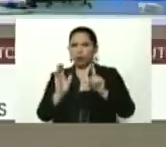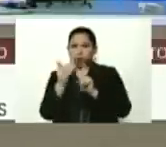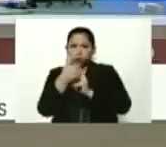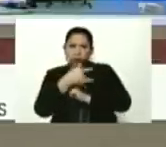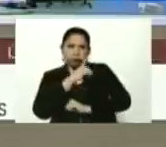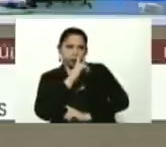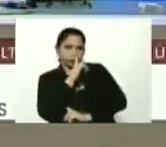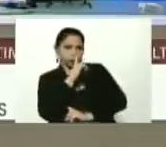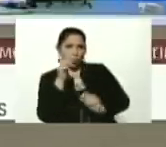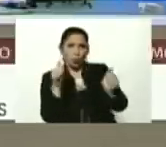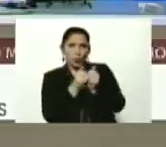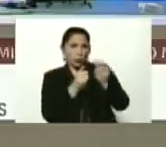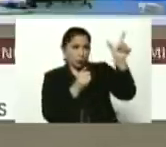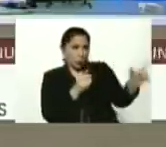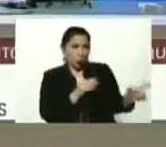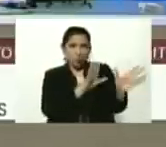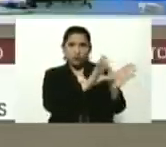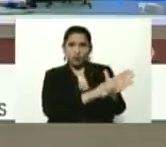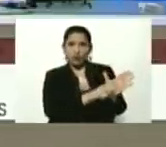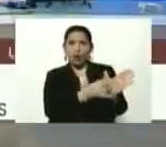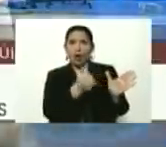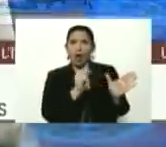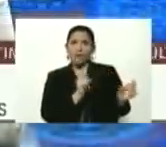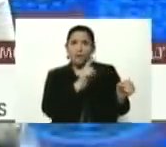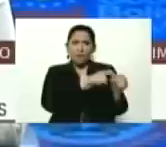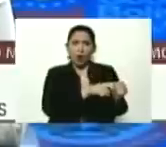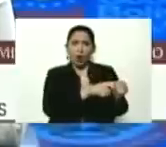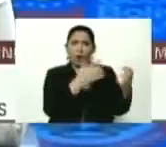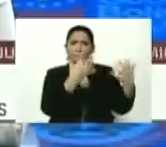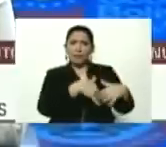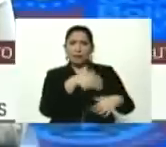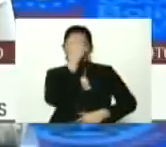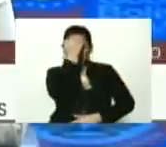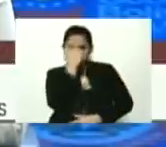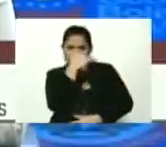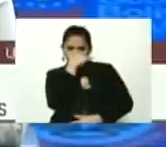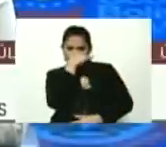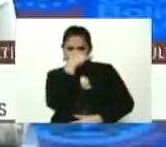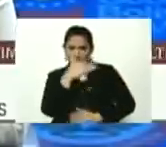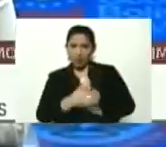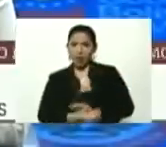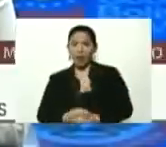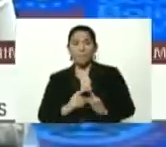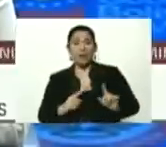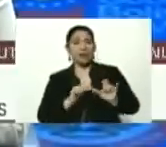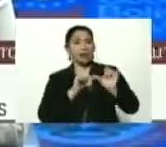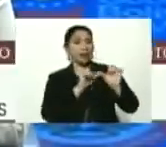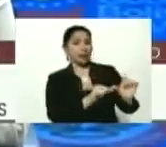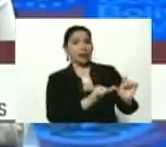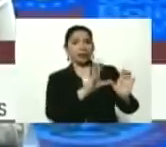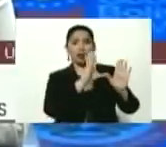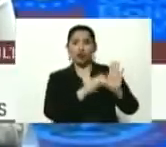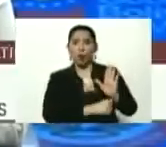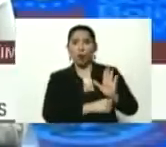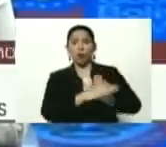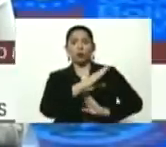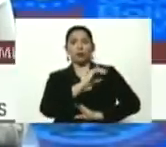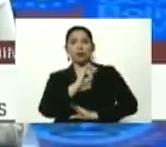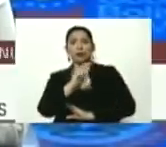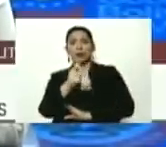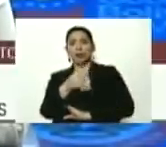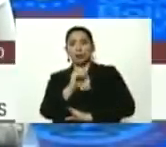con este usurpador que forma parte de una corporación criminal para quedarse con Citgo y dársela